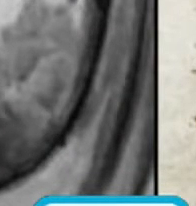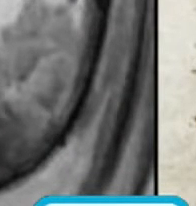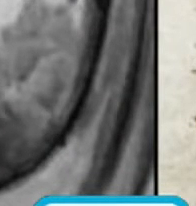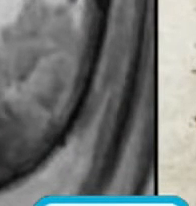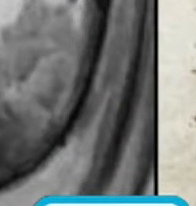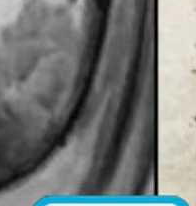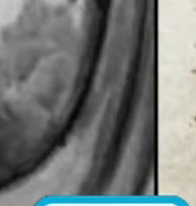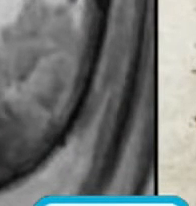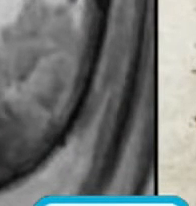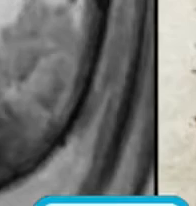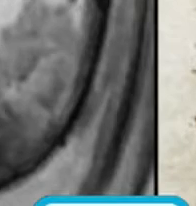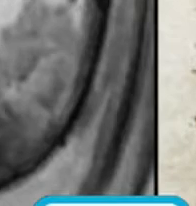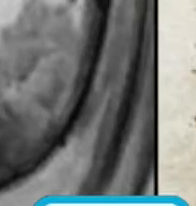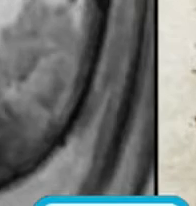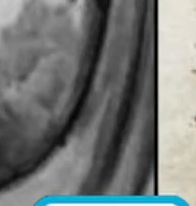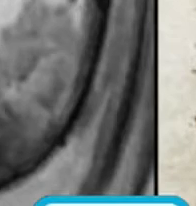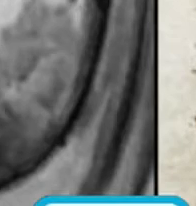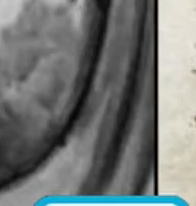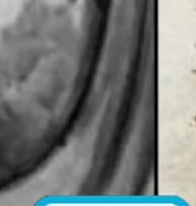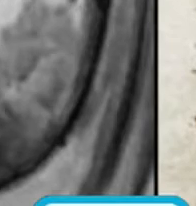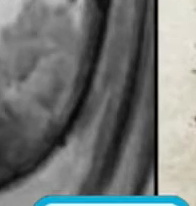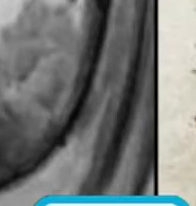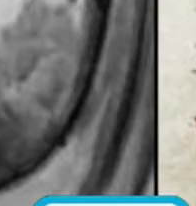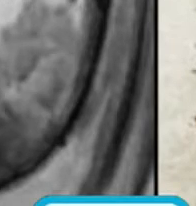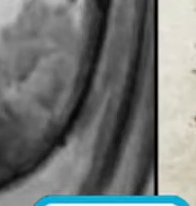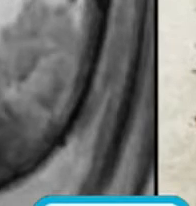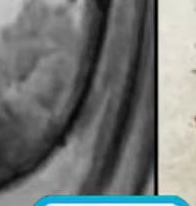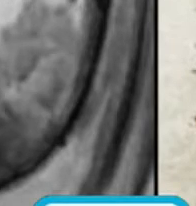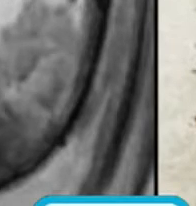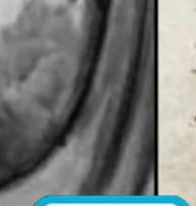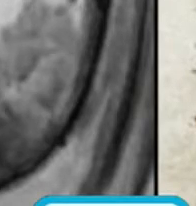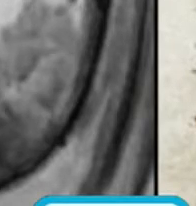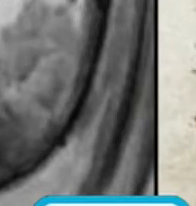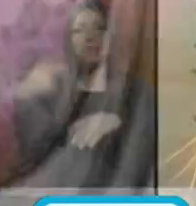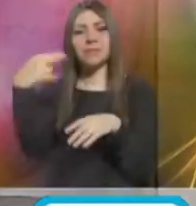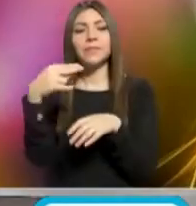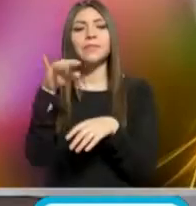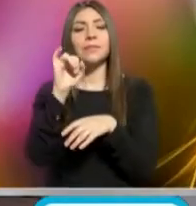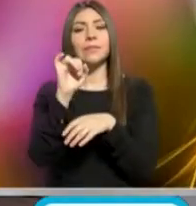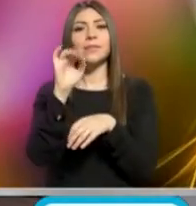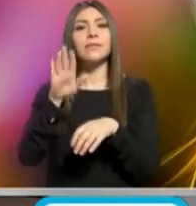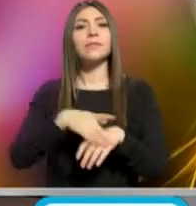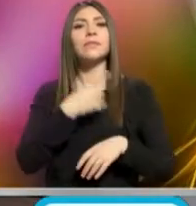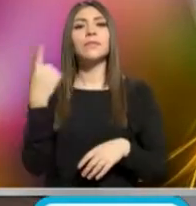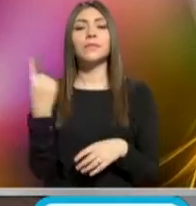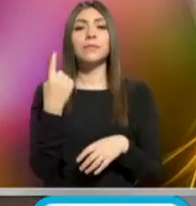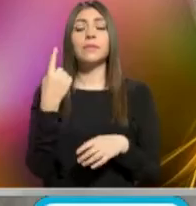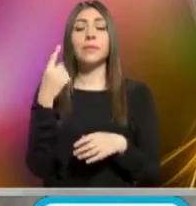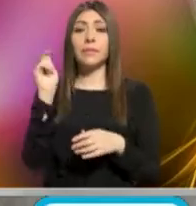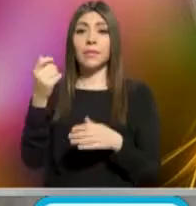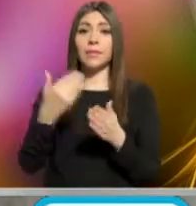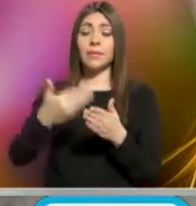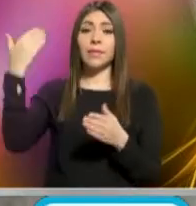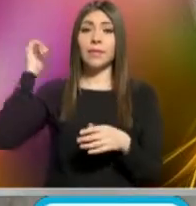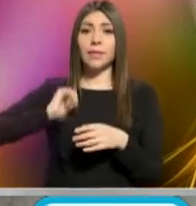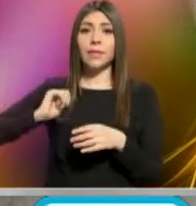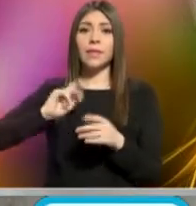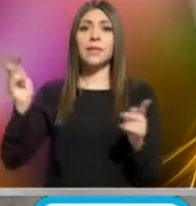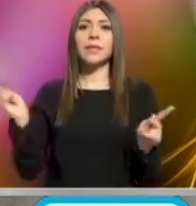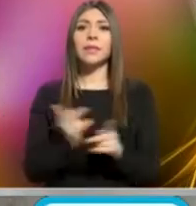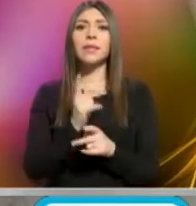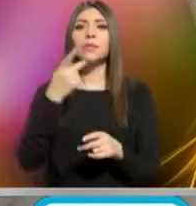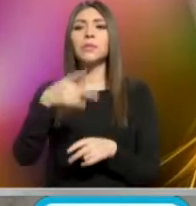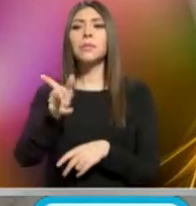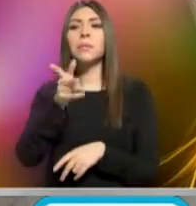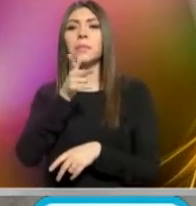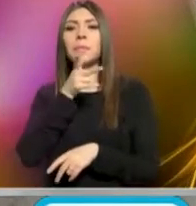Miriam. Oye, ¿por qué tenía tantos nombres? Bueno, en esa época una de las cosas importantes que sucedía es que los padres ponían a